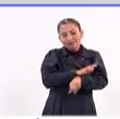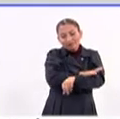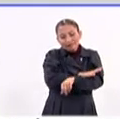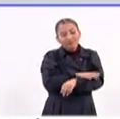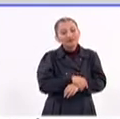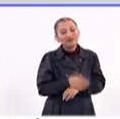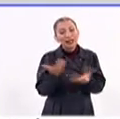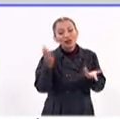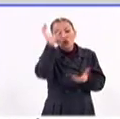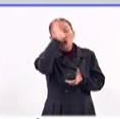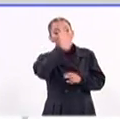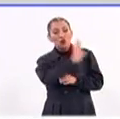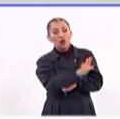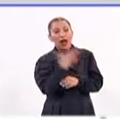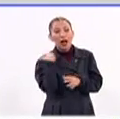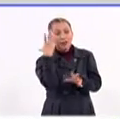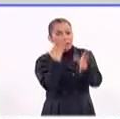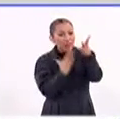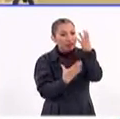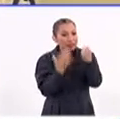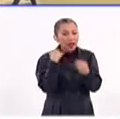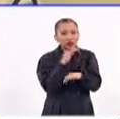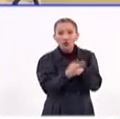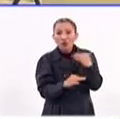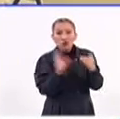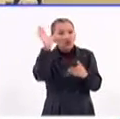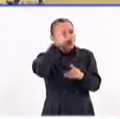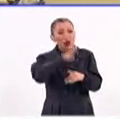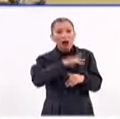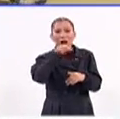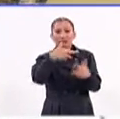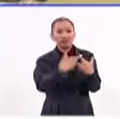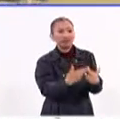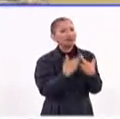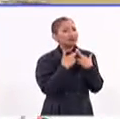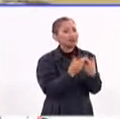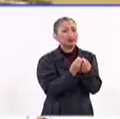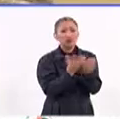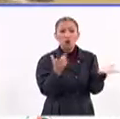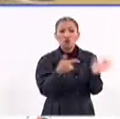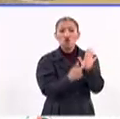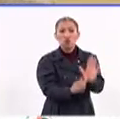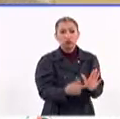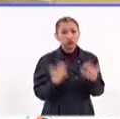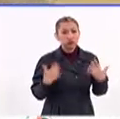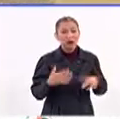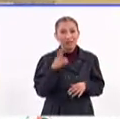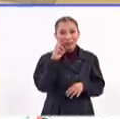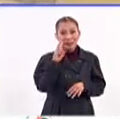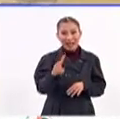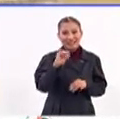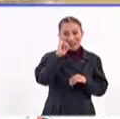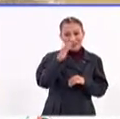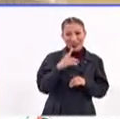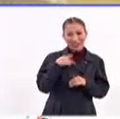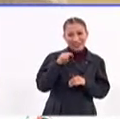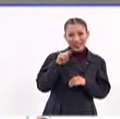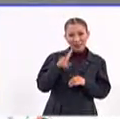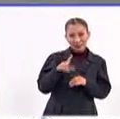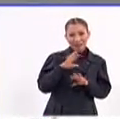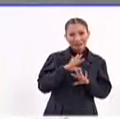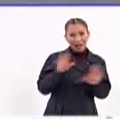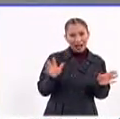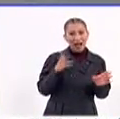emociona es la cultura, aprender de toda la cultura que la tienen demasiado marcada. Claro, vemos ahí imágenes en televisión